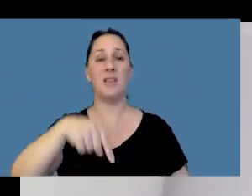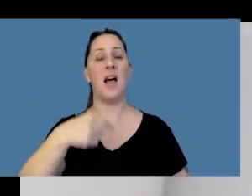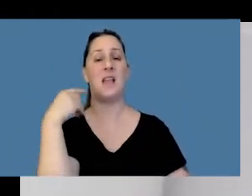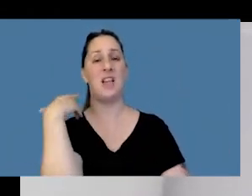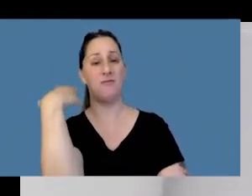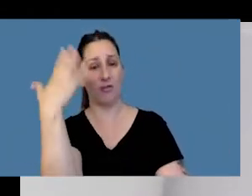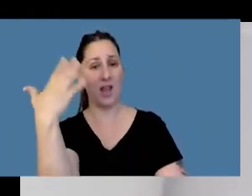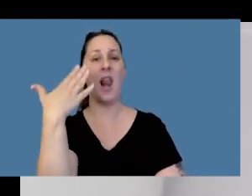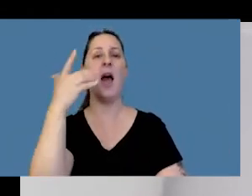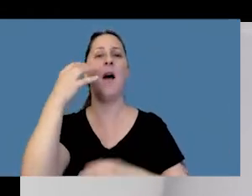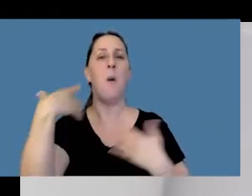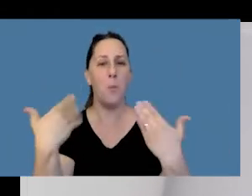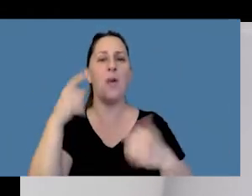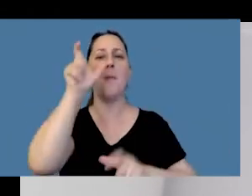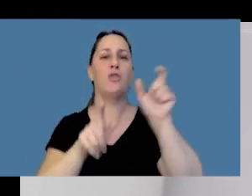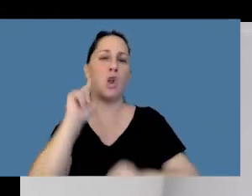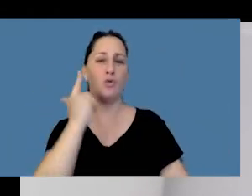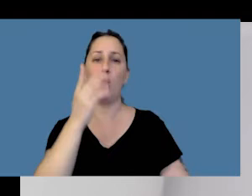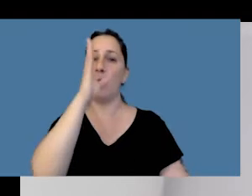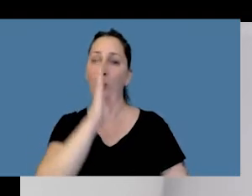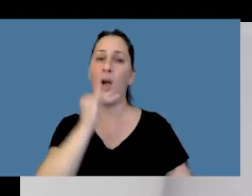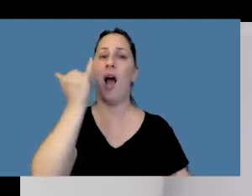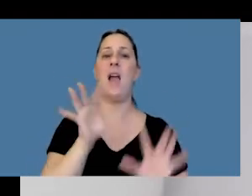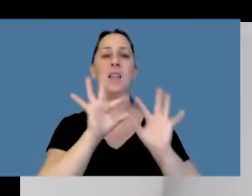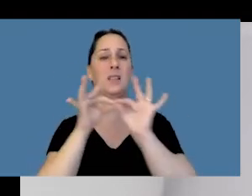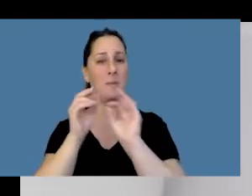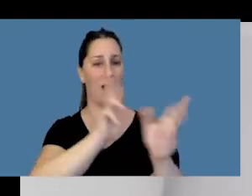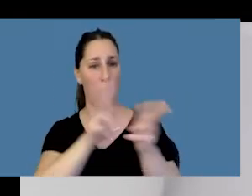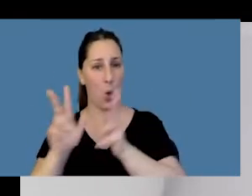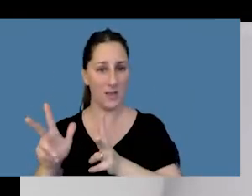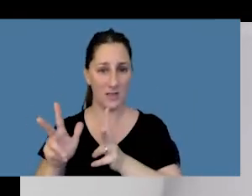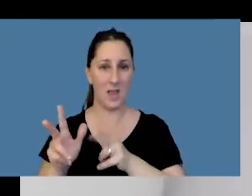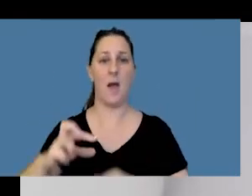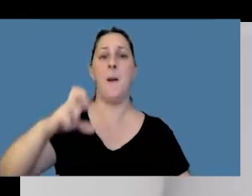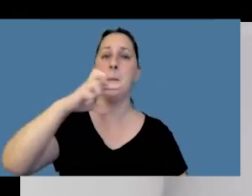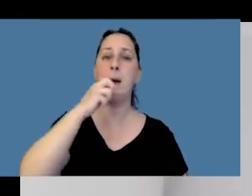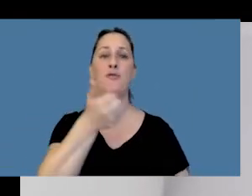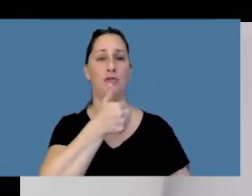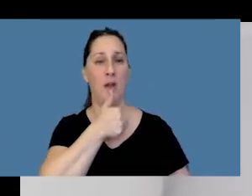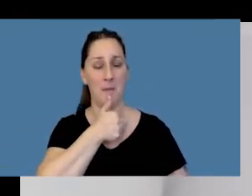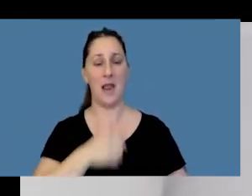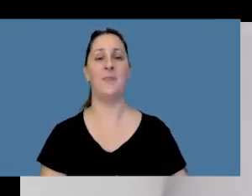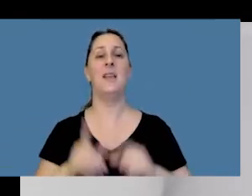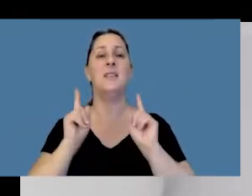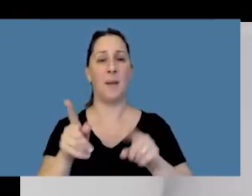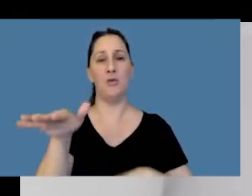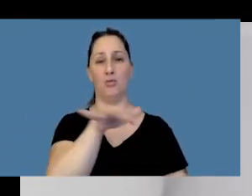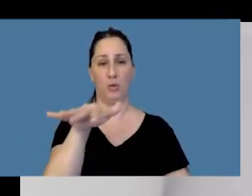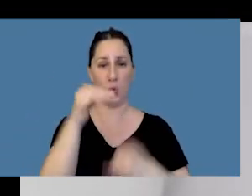una charla apto hipoacústicos, por lo que contamos con intérpretes de lenguaje de señas, Pablo y Yamila, y también con